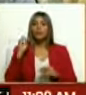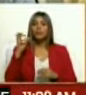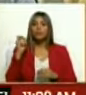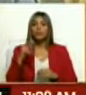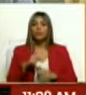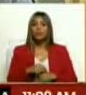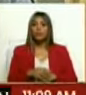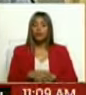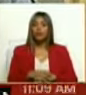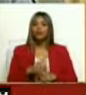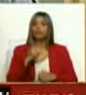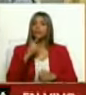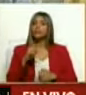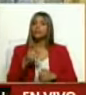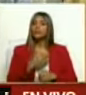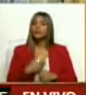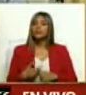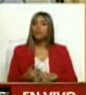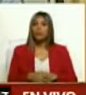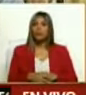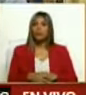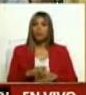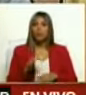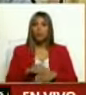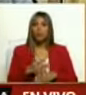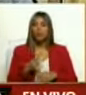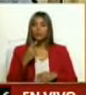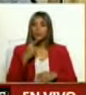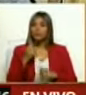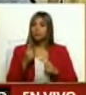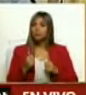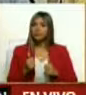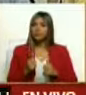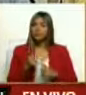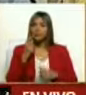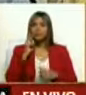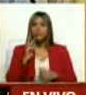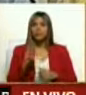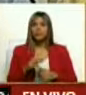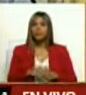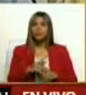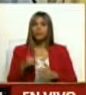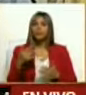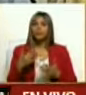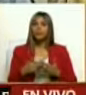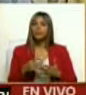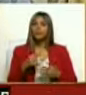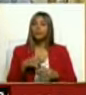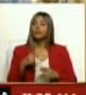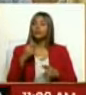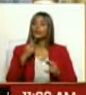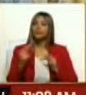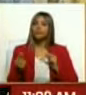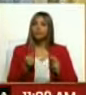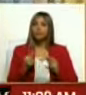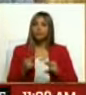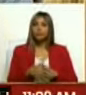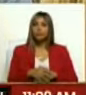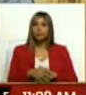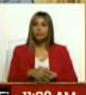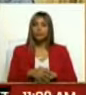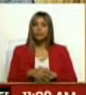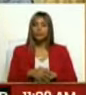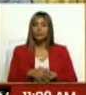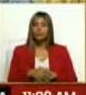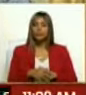y ha refrendado nuestro presidente, porque como bien lo hemos visto a lo largo de tantos coloquios, conversatorios